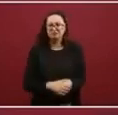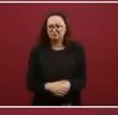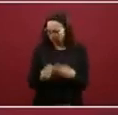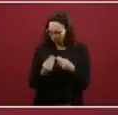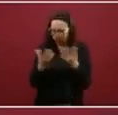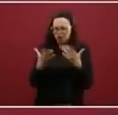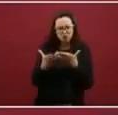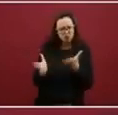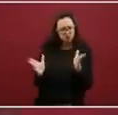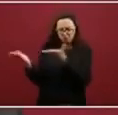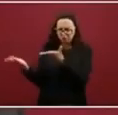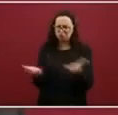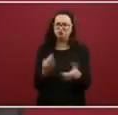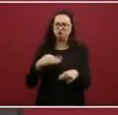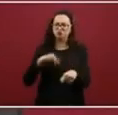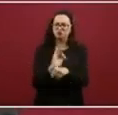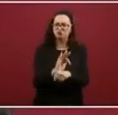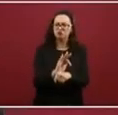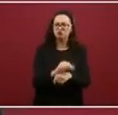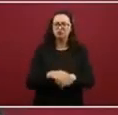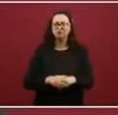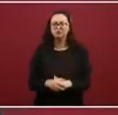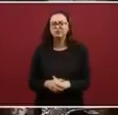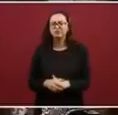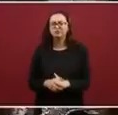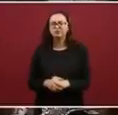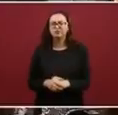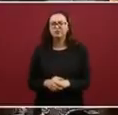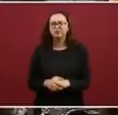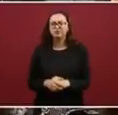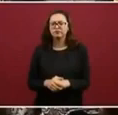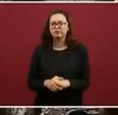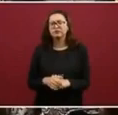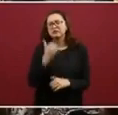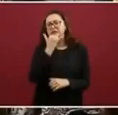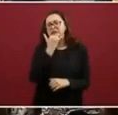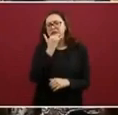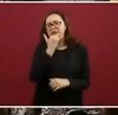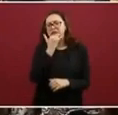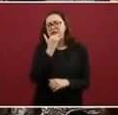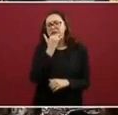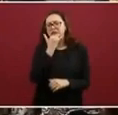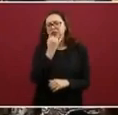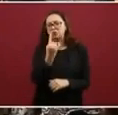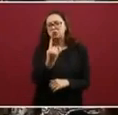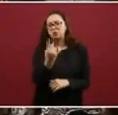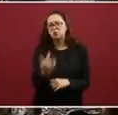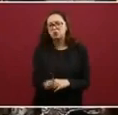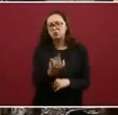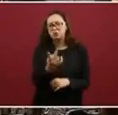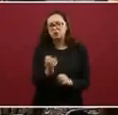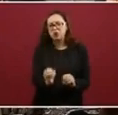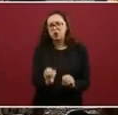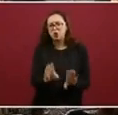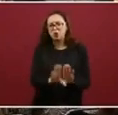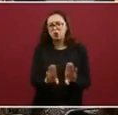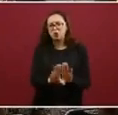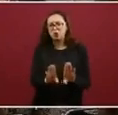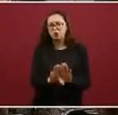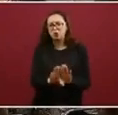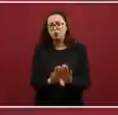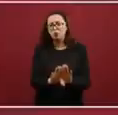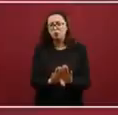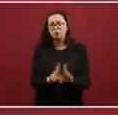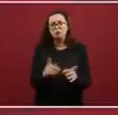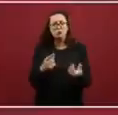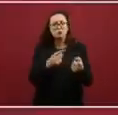el camino. Hay que fortalecer a Comar ahí, por favor. Bueno, yo tenía otra pregunta. Pero es que es nada más una, ¿no? ¿O son varias? Solo una. Porque